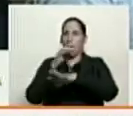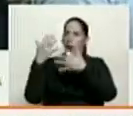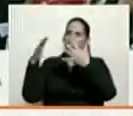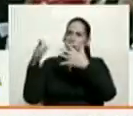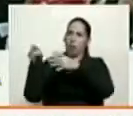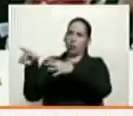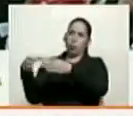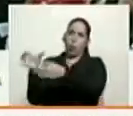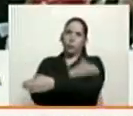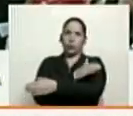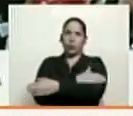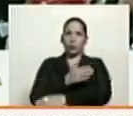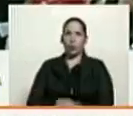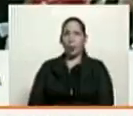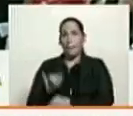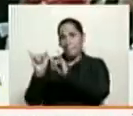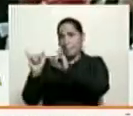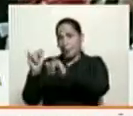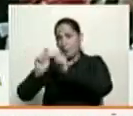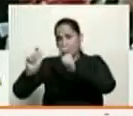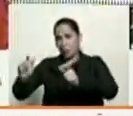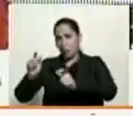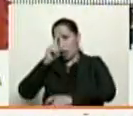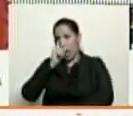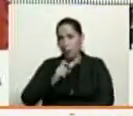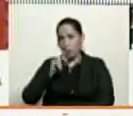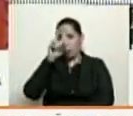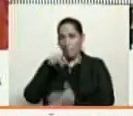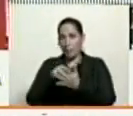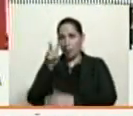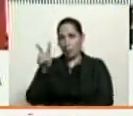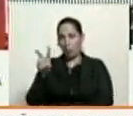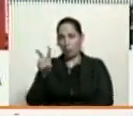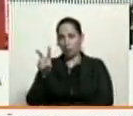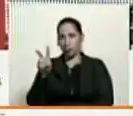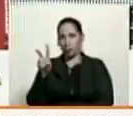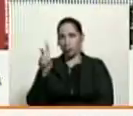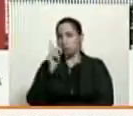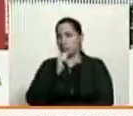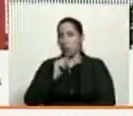pues. Pero es la misma gente del año 2002. No cambian para nada.